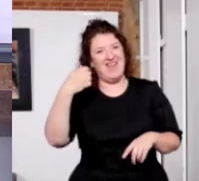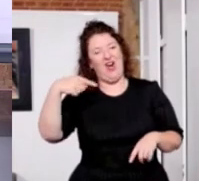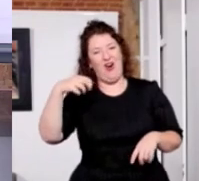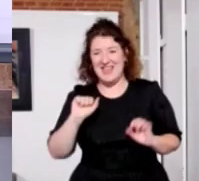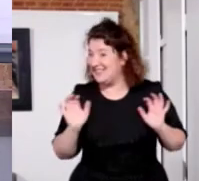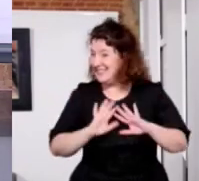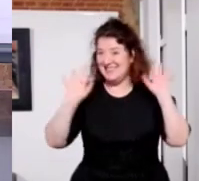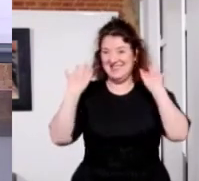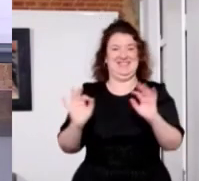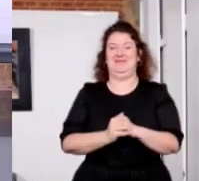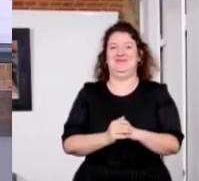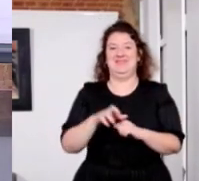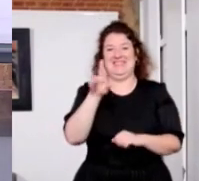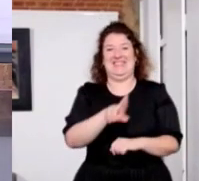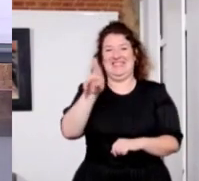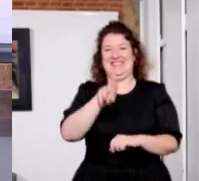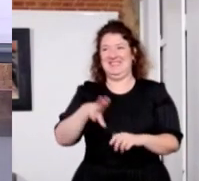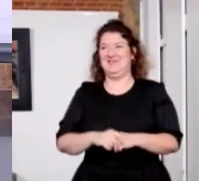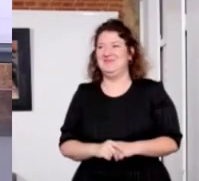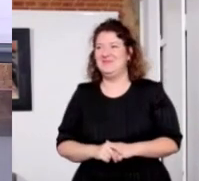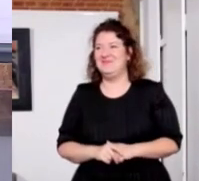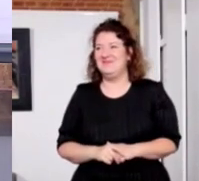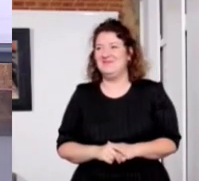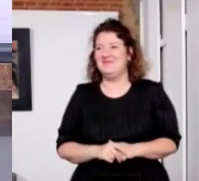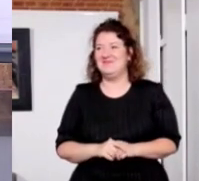Nada, aquí se repite. Bueno,